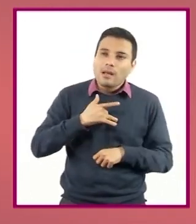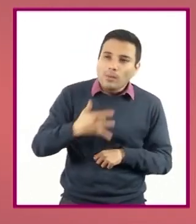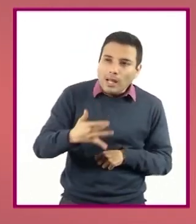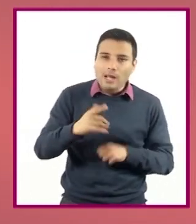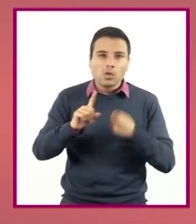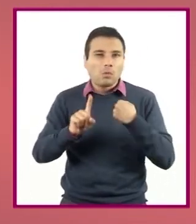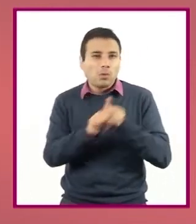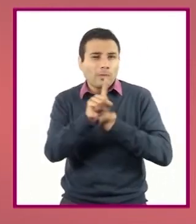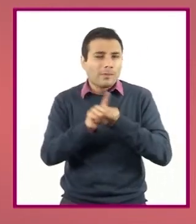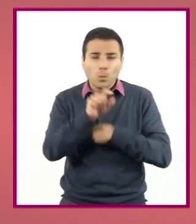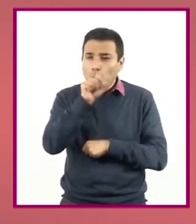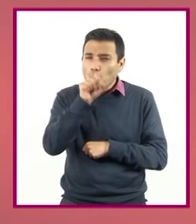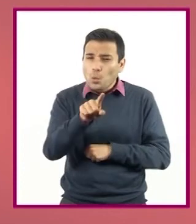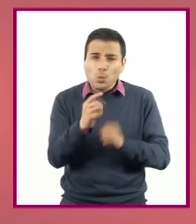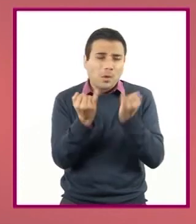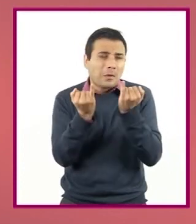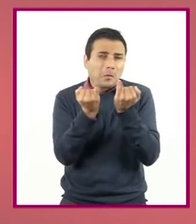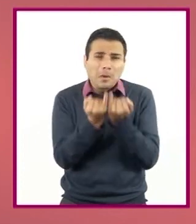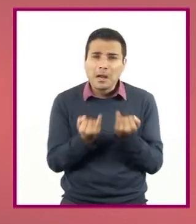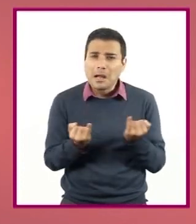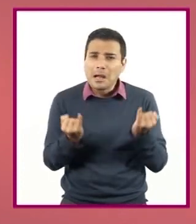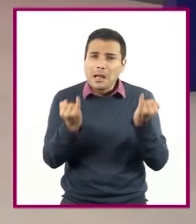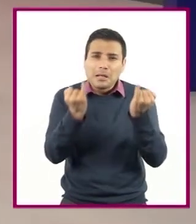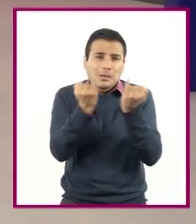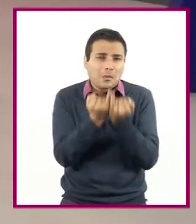continúan desarrollándose una y otra vez.